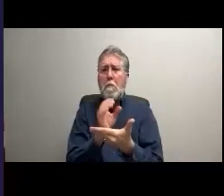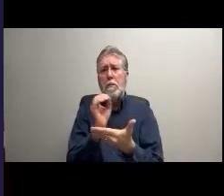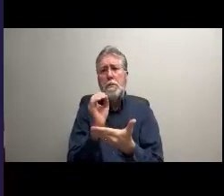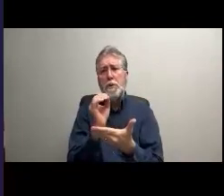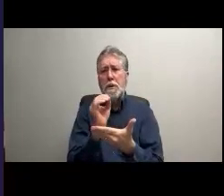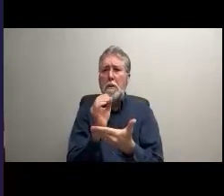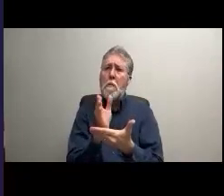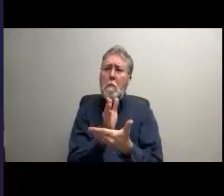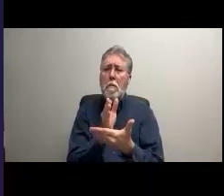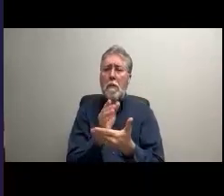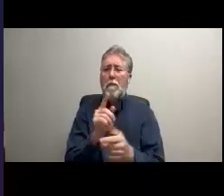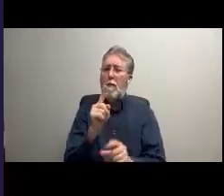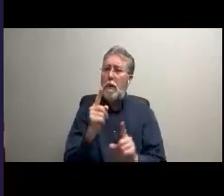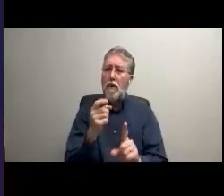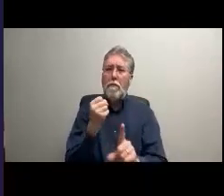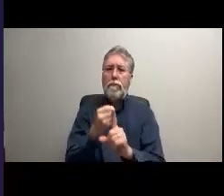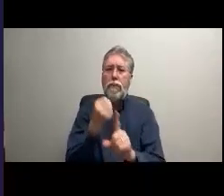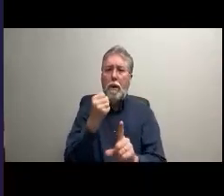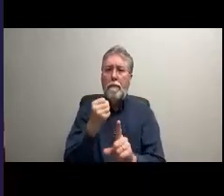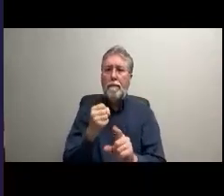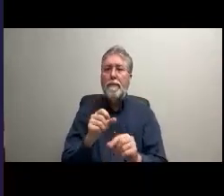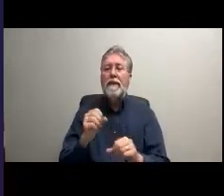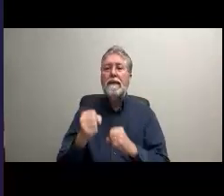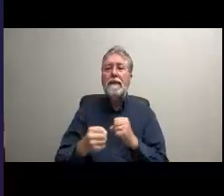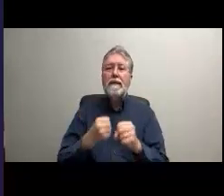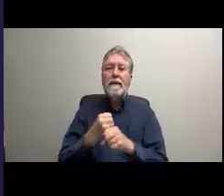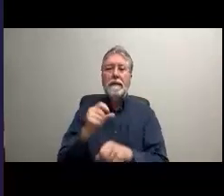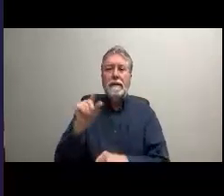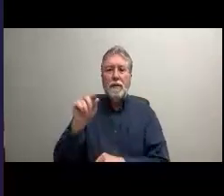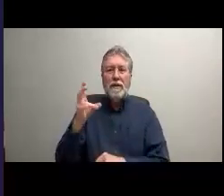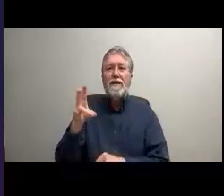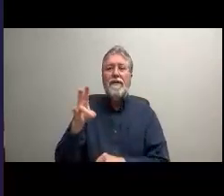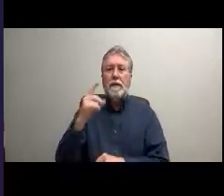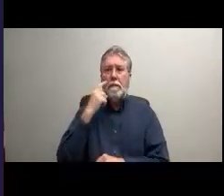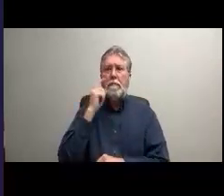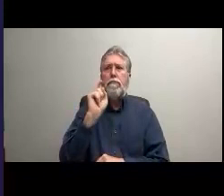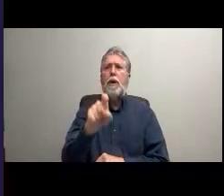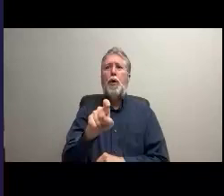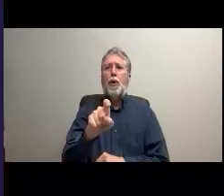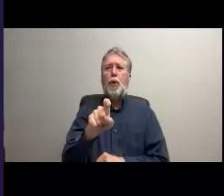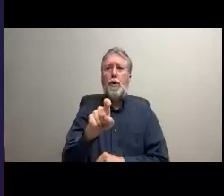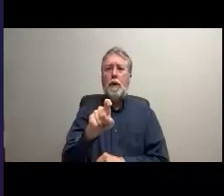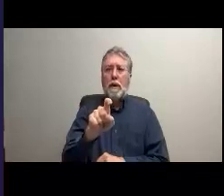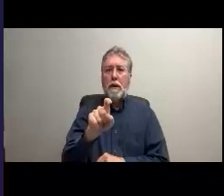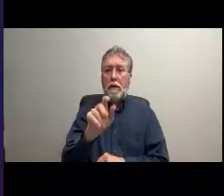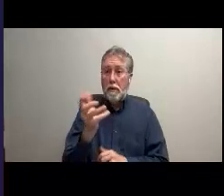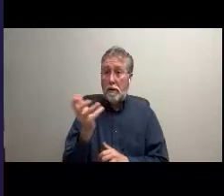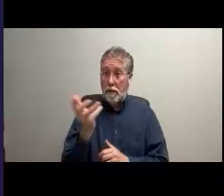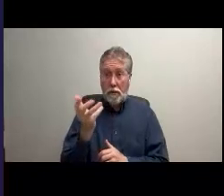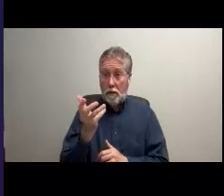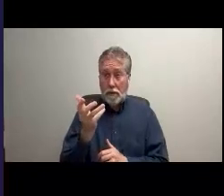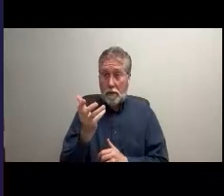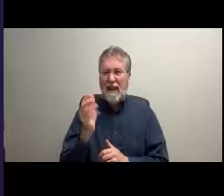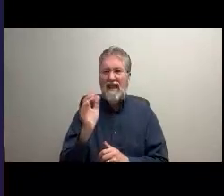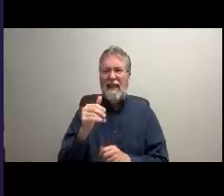mismo, en 2017, que realmente salta a la vista, que es cuando ocurrió el huracán María.